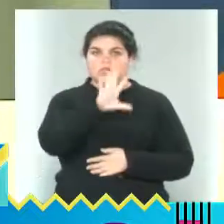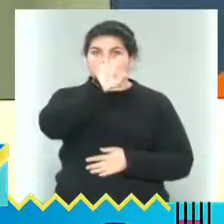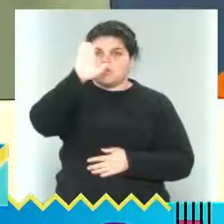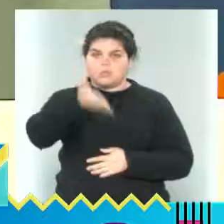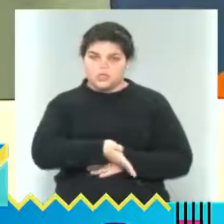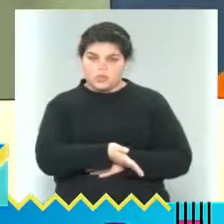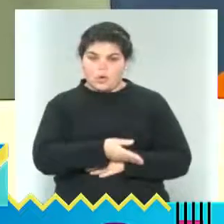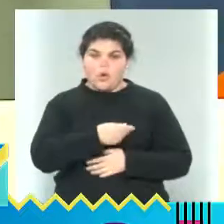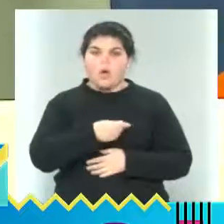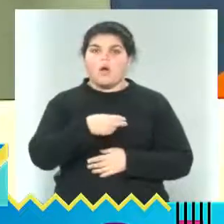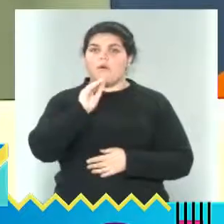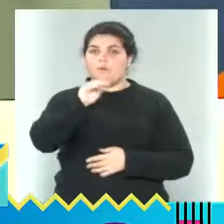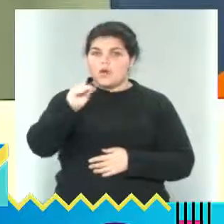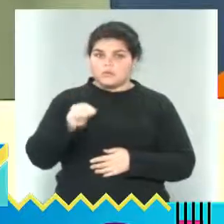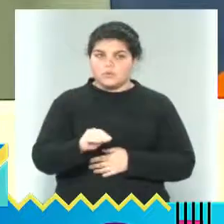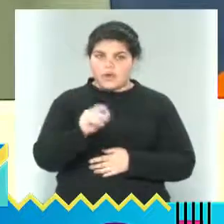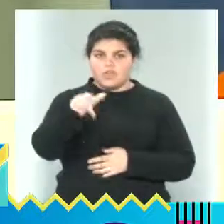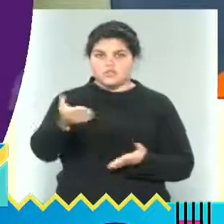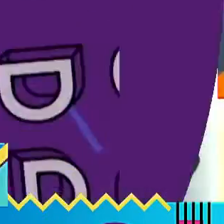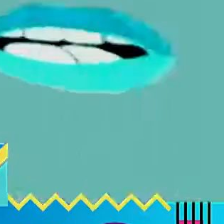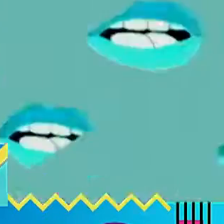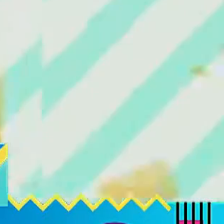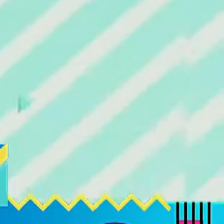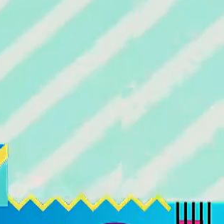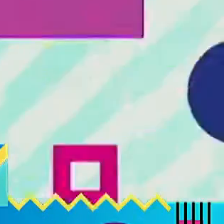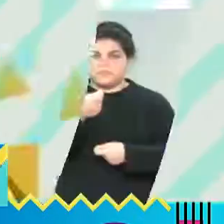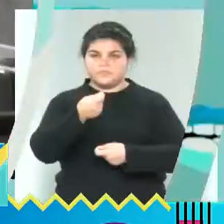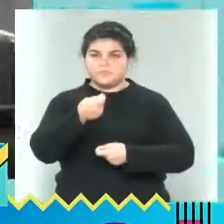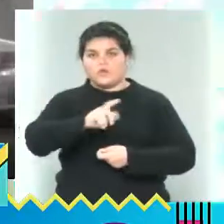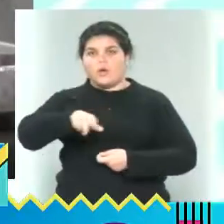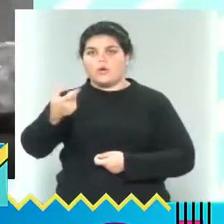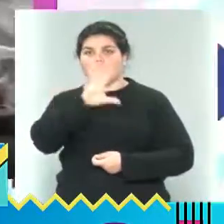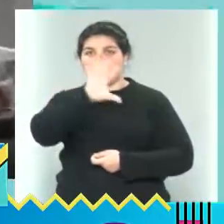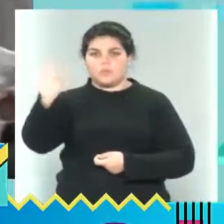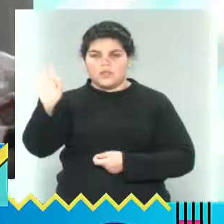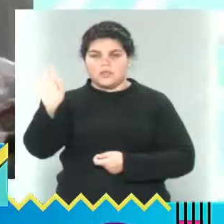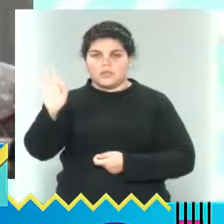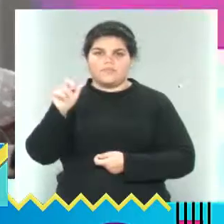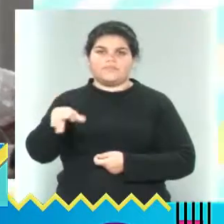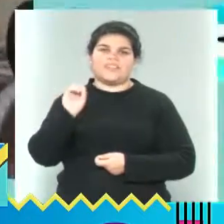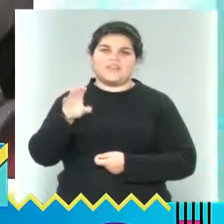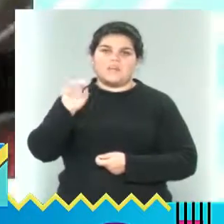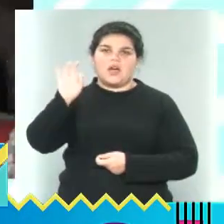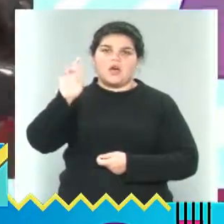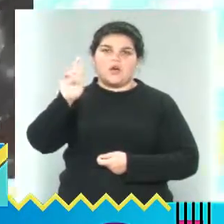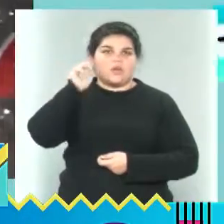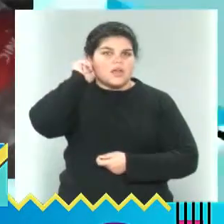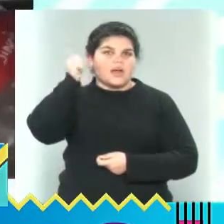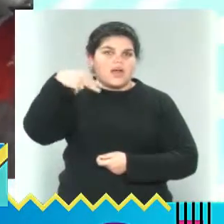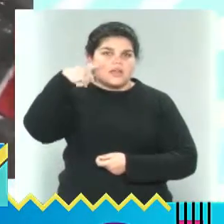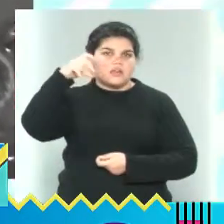que generamos es potencialmente reciclable. Y el otro 50% es orgánico, que se podría hacer compost y otro tipo de